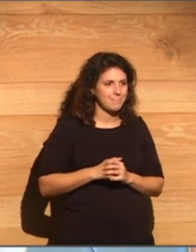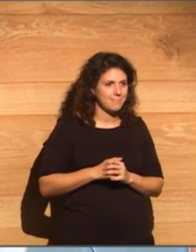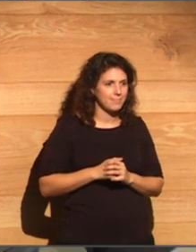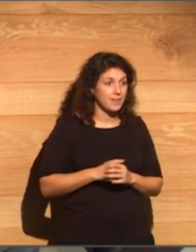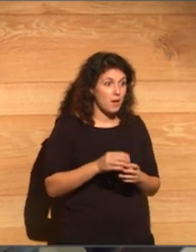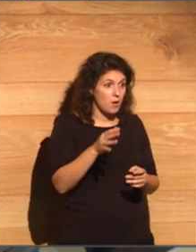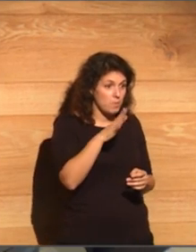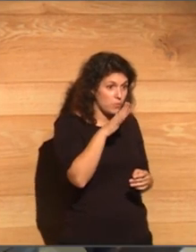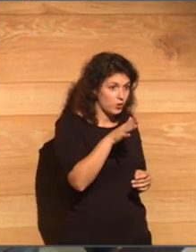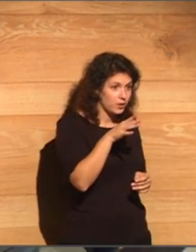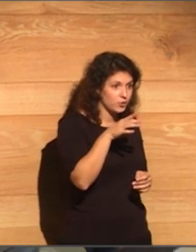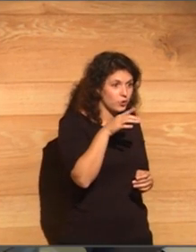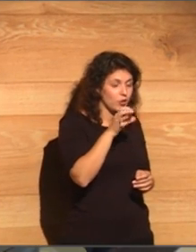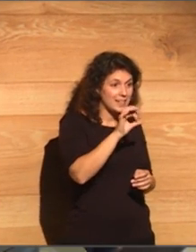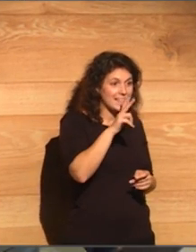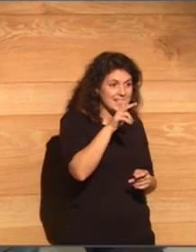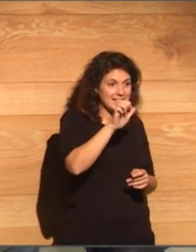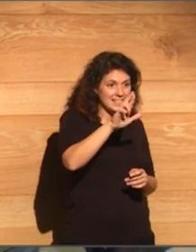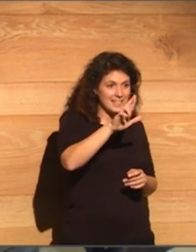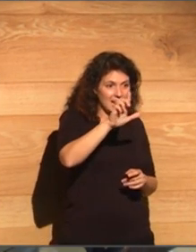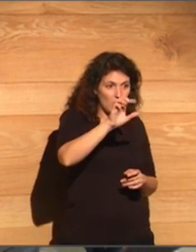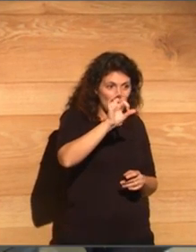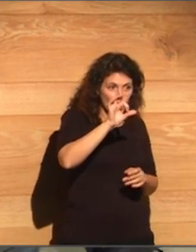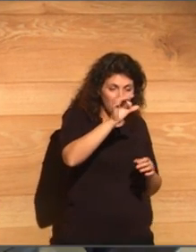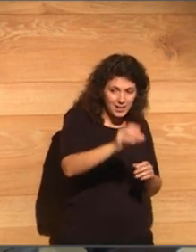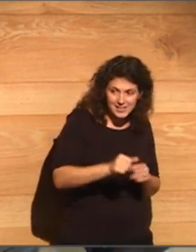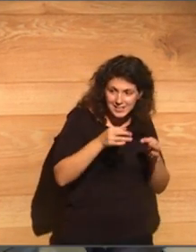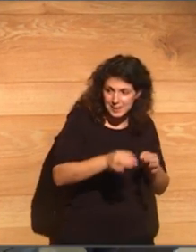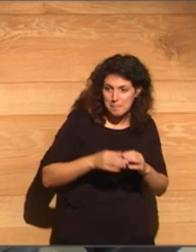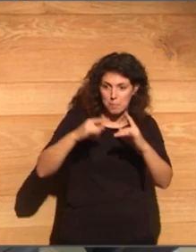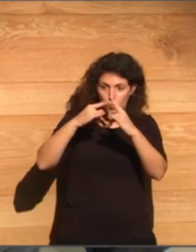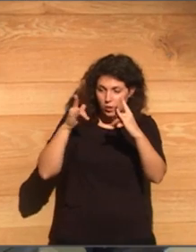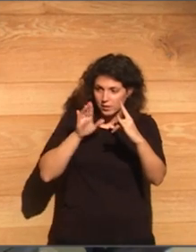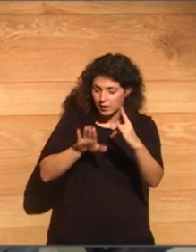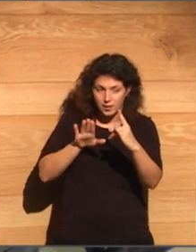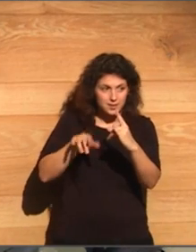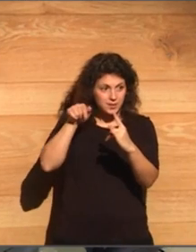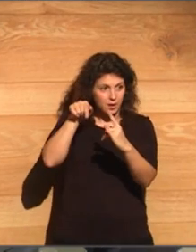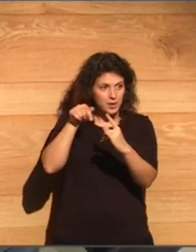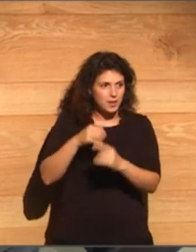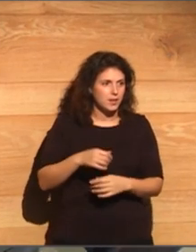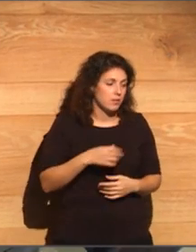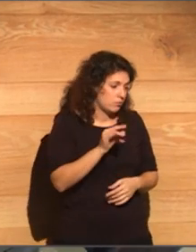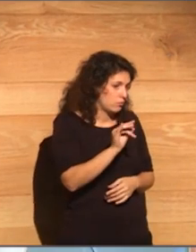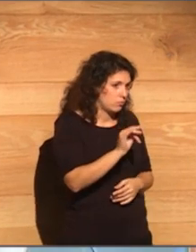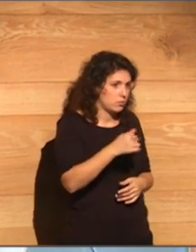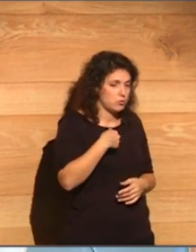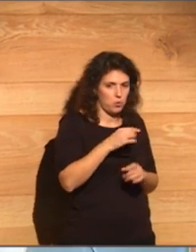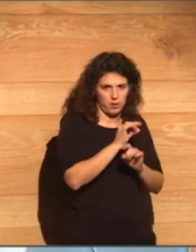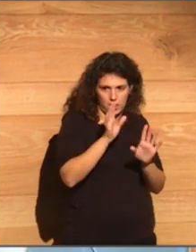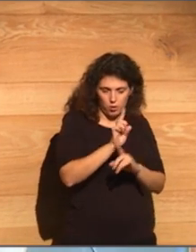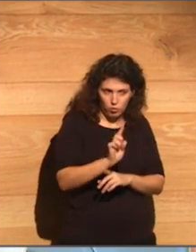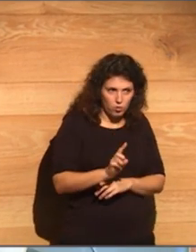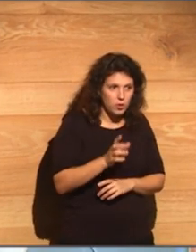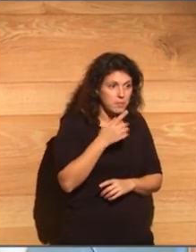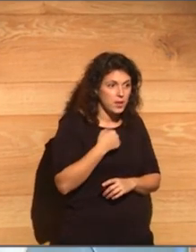Por eso estaba a ser loca todo el rato en el puente, porque se acordaba. Bueno, por lo que fuera. Y entonces digo, sí, digo, pero yo no lo creía. Digo, además, digo, me